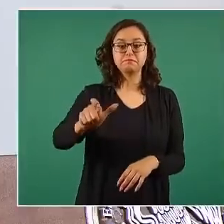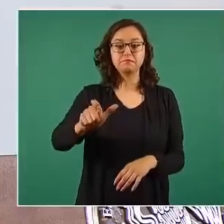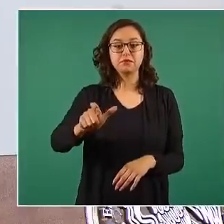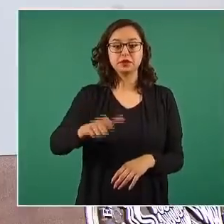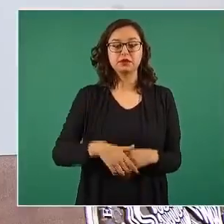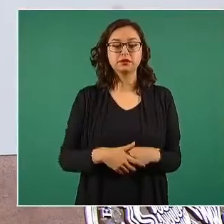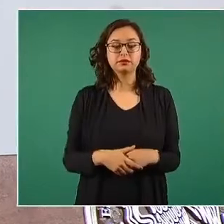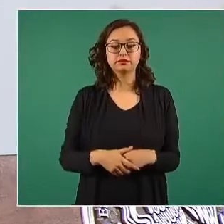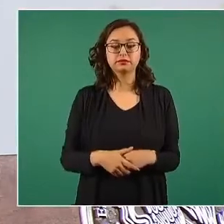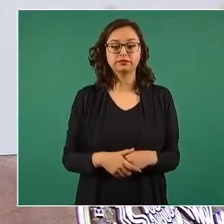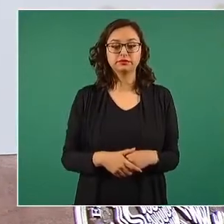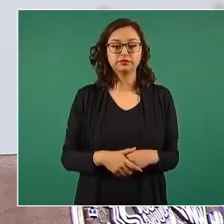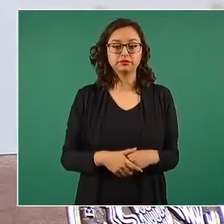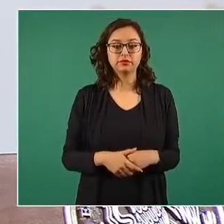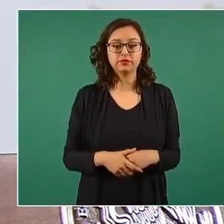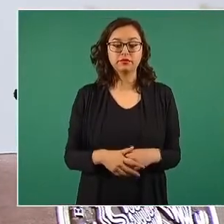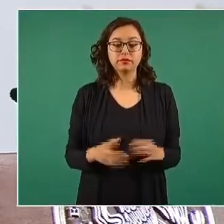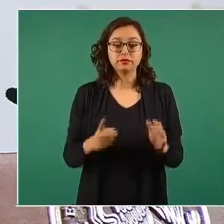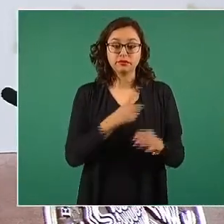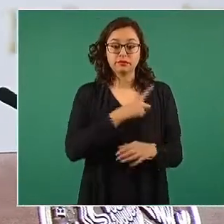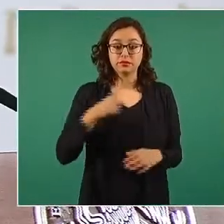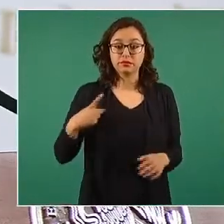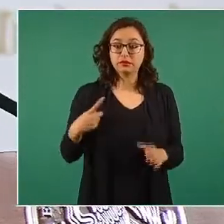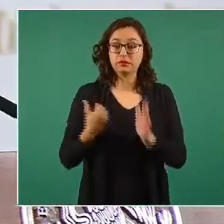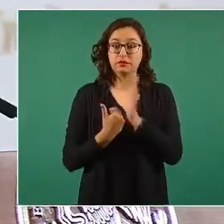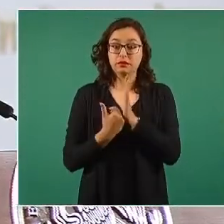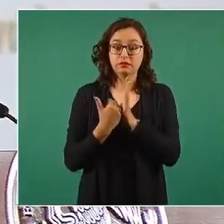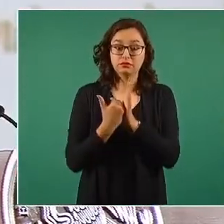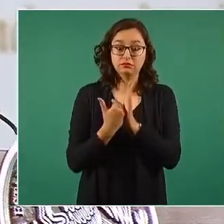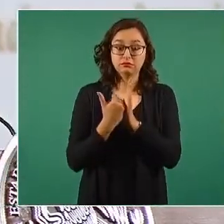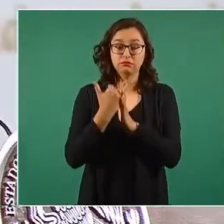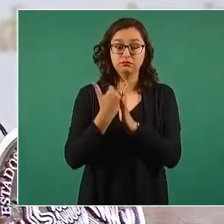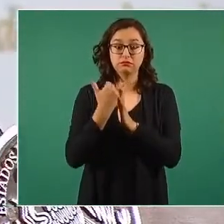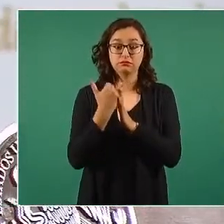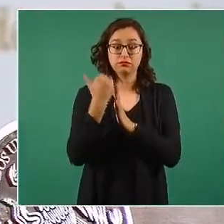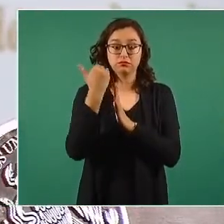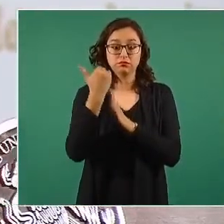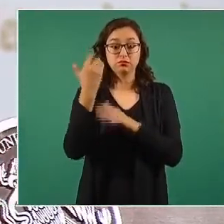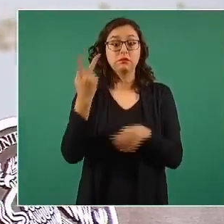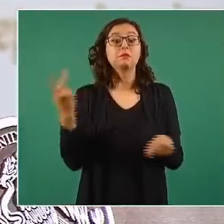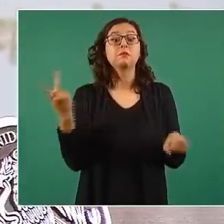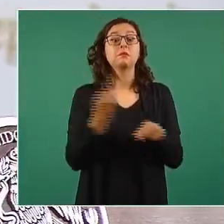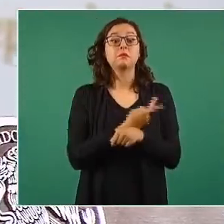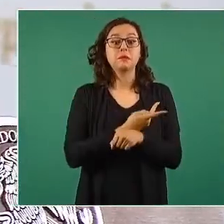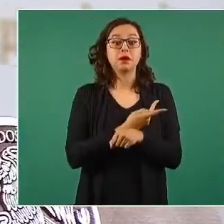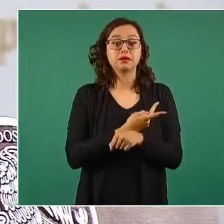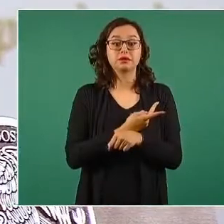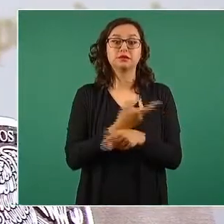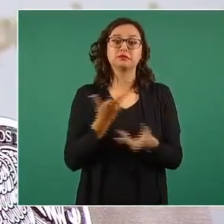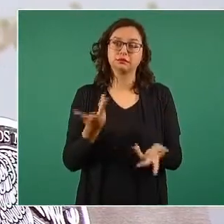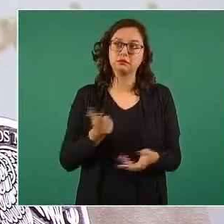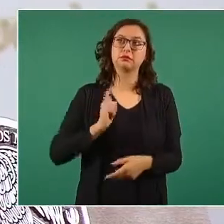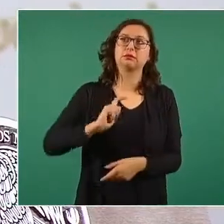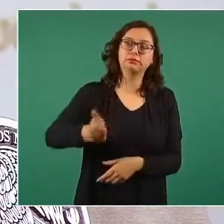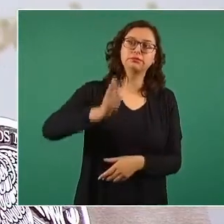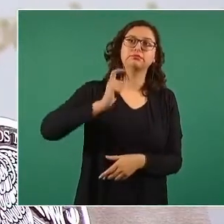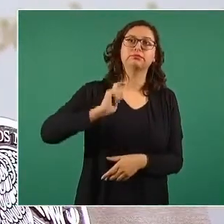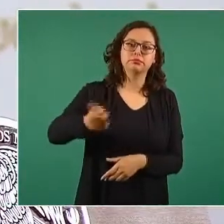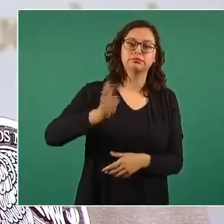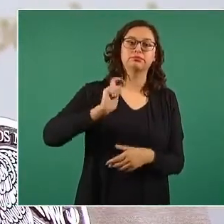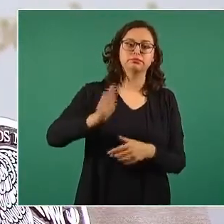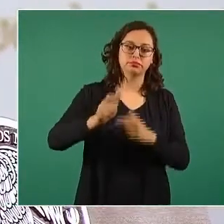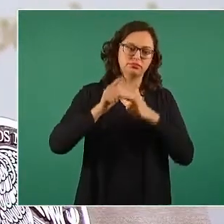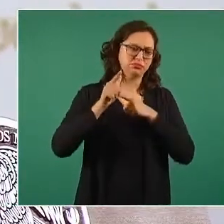que no nos aumente la deuda, porque aumentar la deuda es aumentar el servicio de la deuda y además